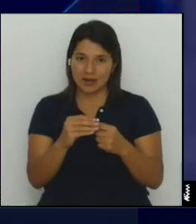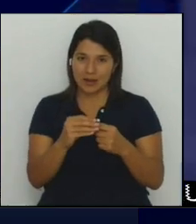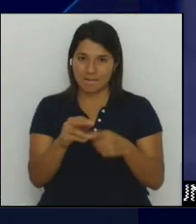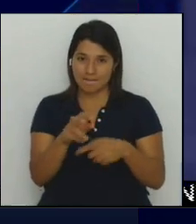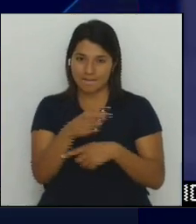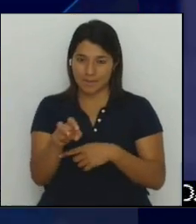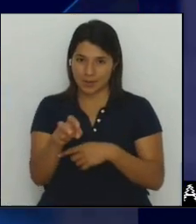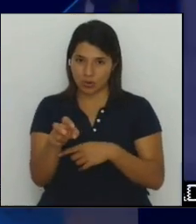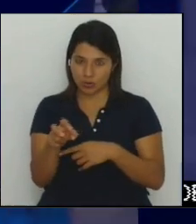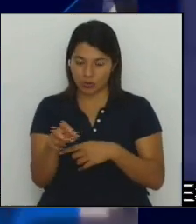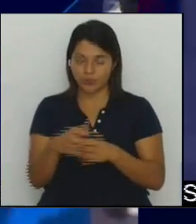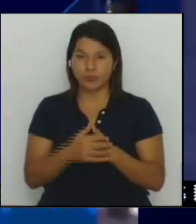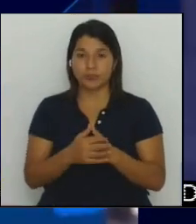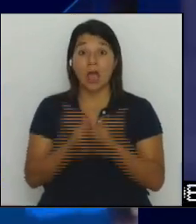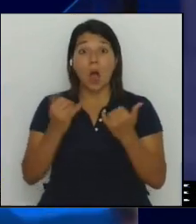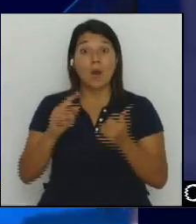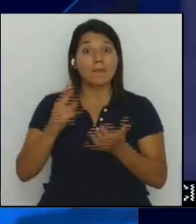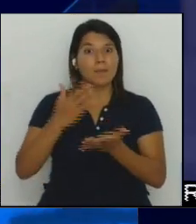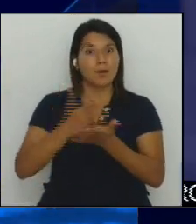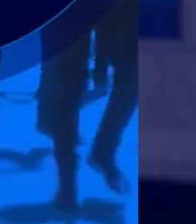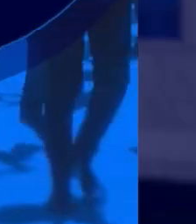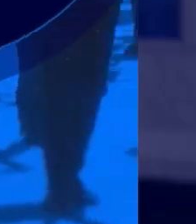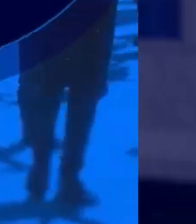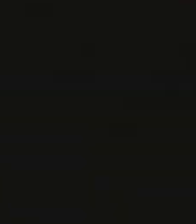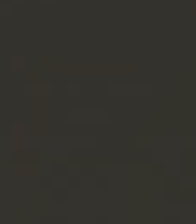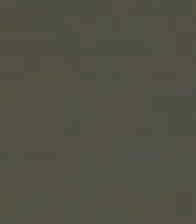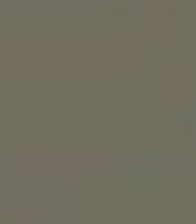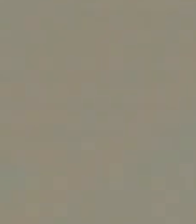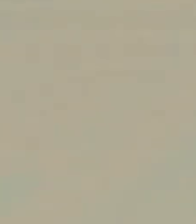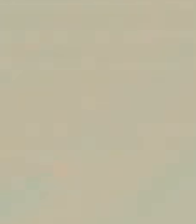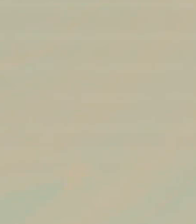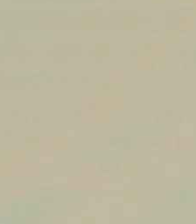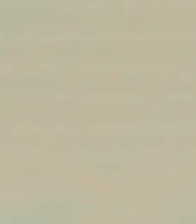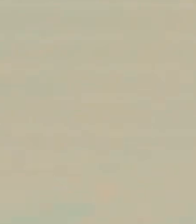pausa comercial. Siga con nosotros que ya regresamos.